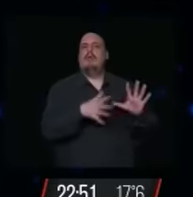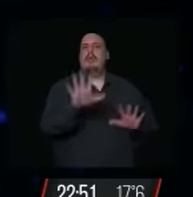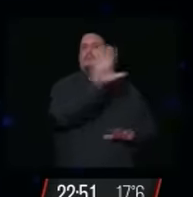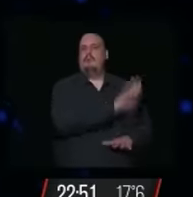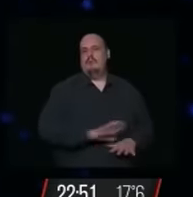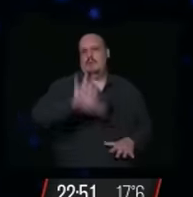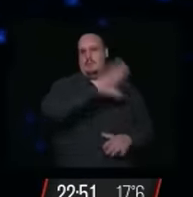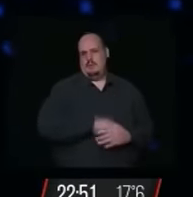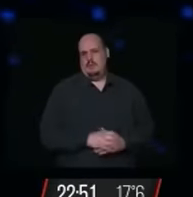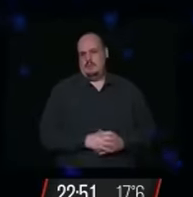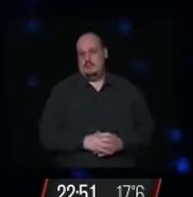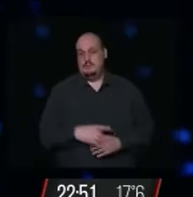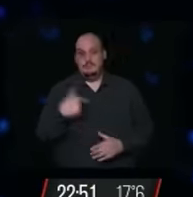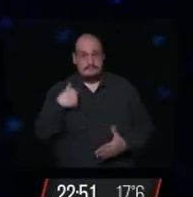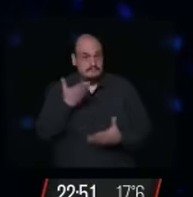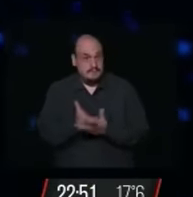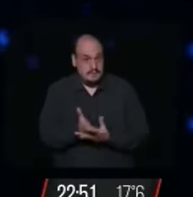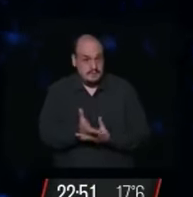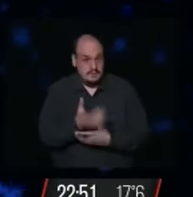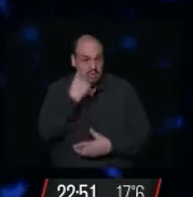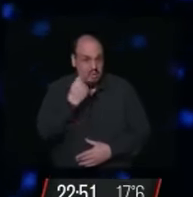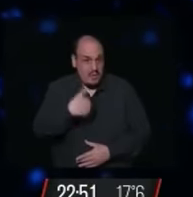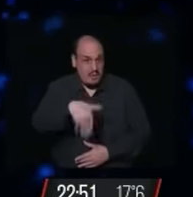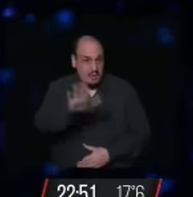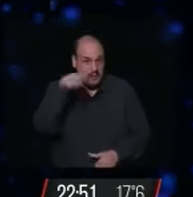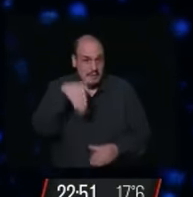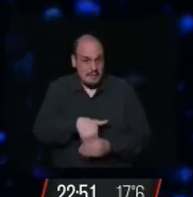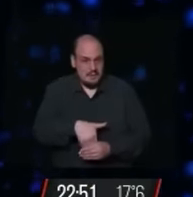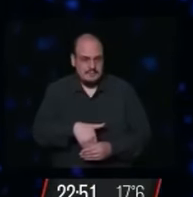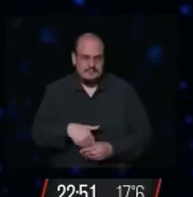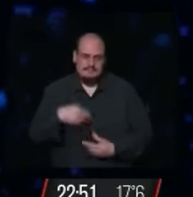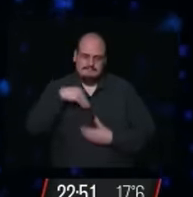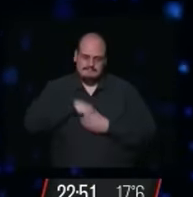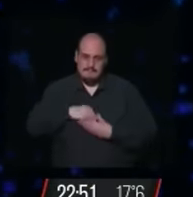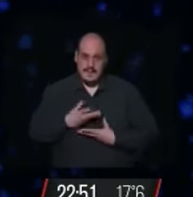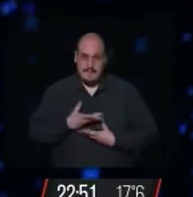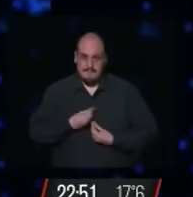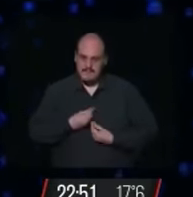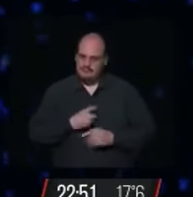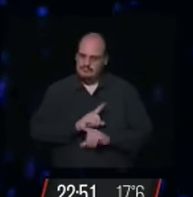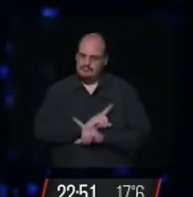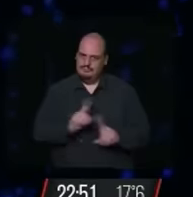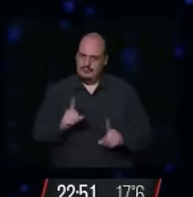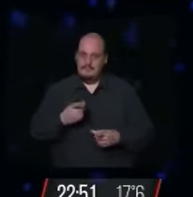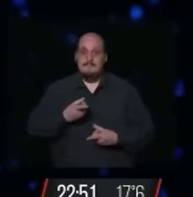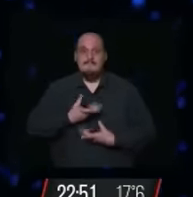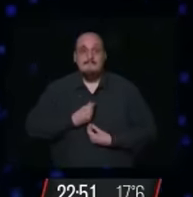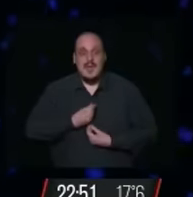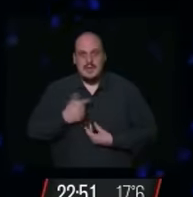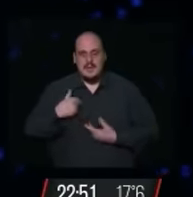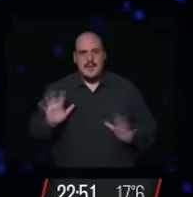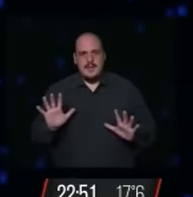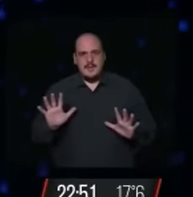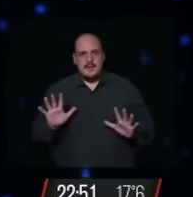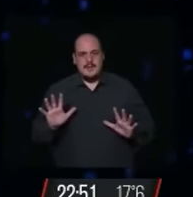que sí te pido es que cuando vayas a votar lo hagas sin miedo, porque el miedo paraliza, y si te